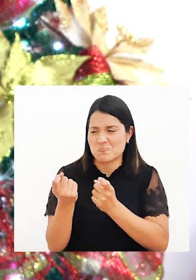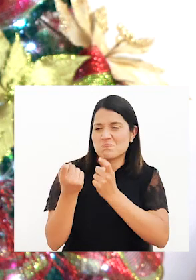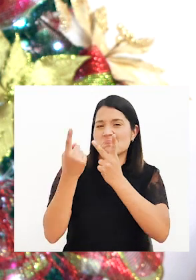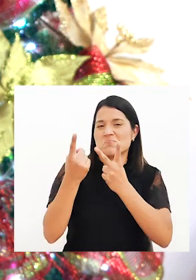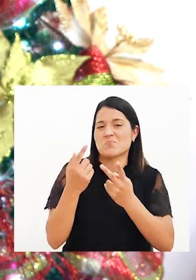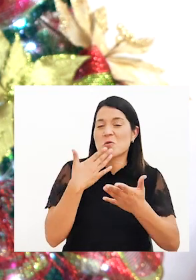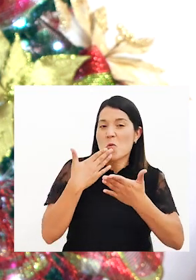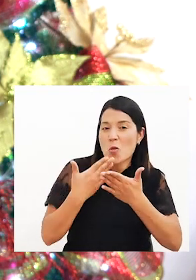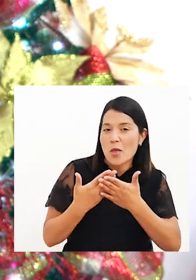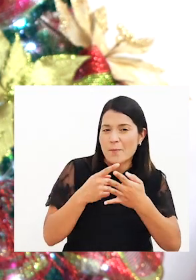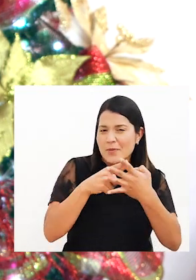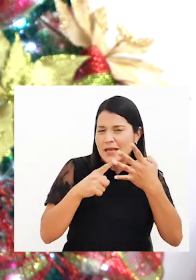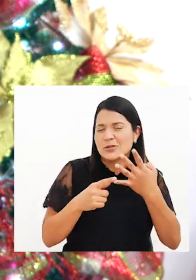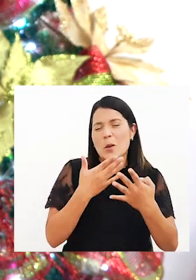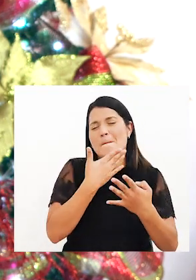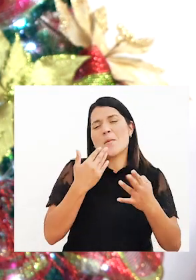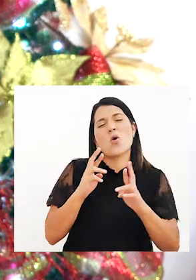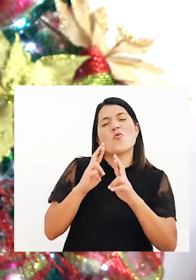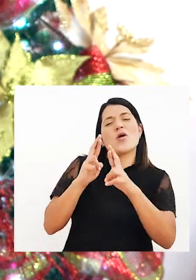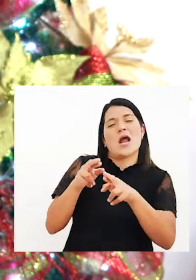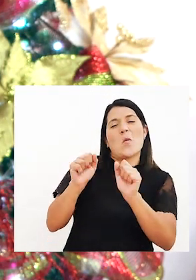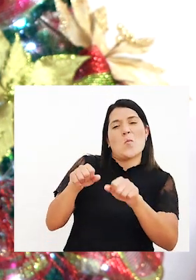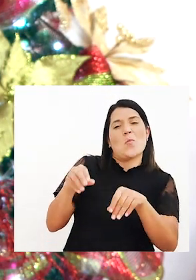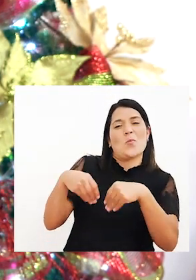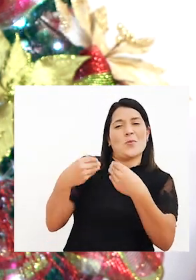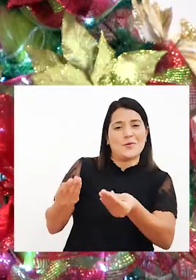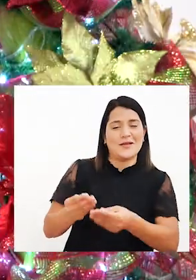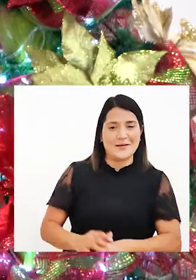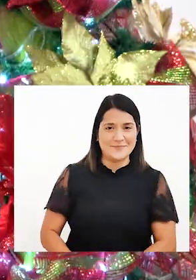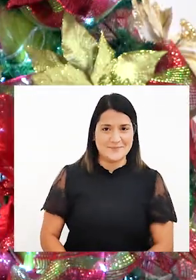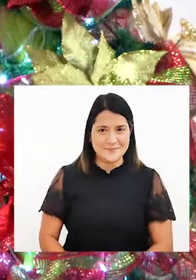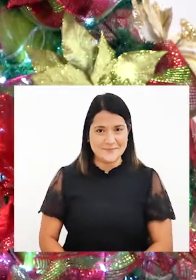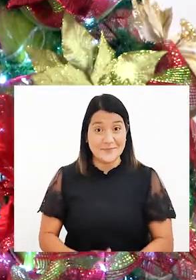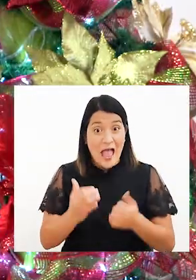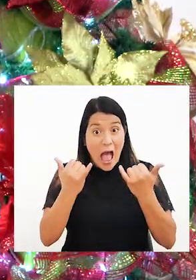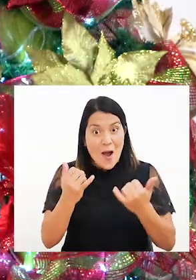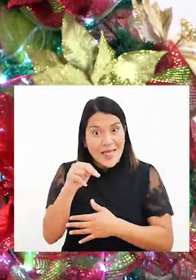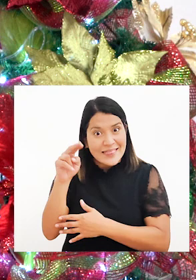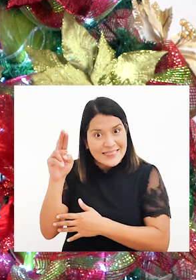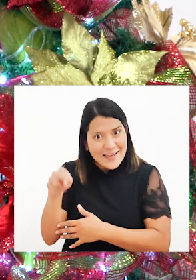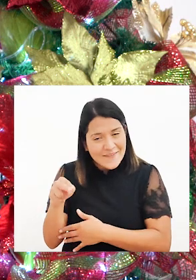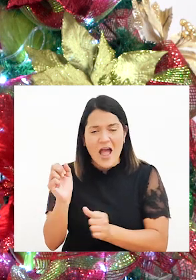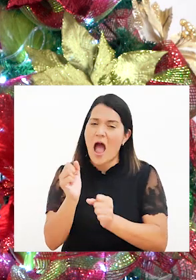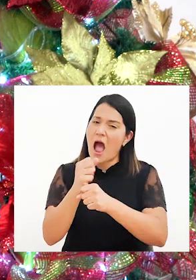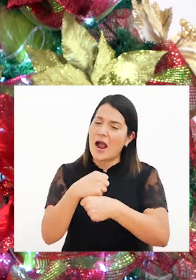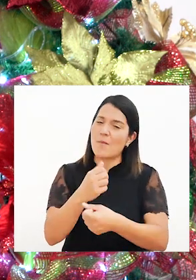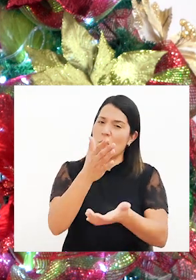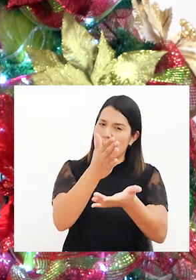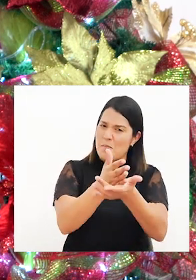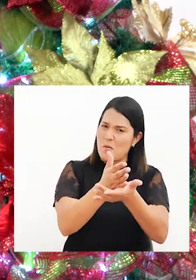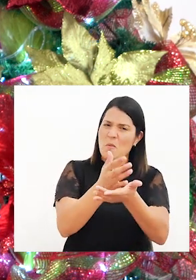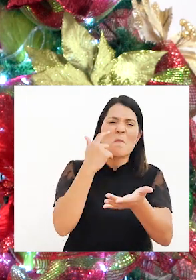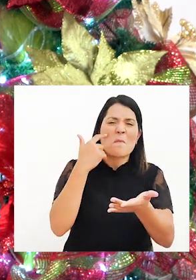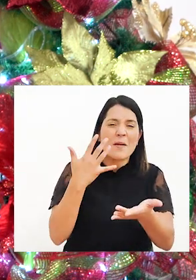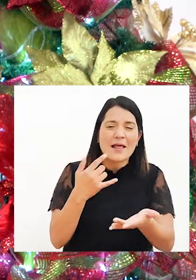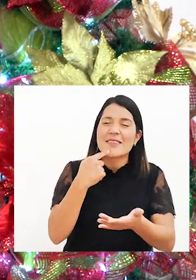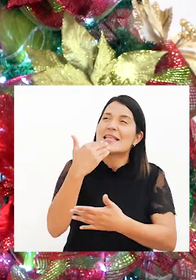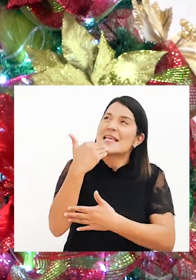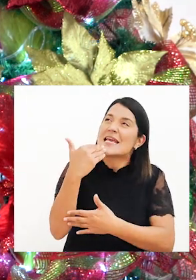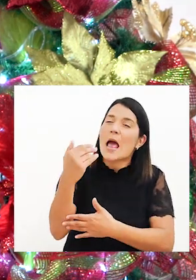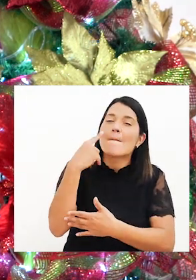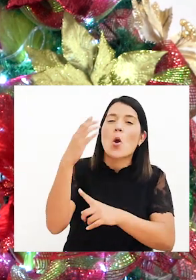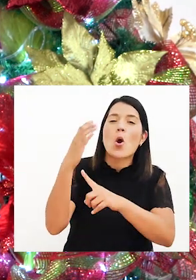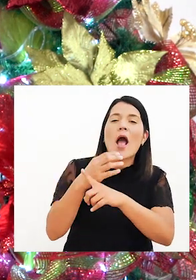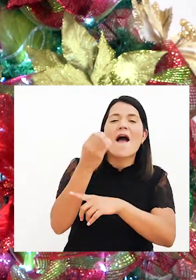bondad. Son los mejores regalos que podemos brindarles. Es Navidad. Hagamos una pausa para dar gracias por cada